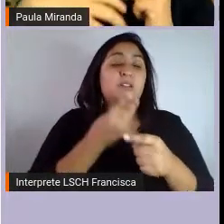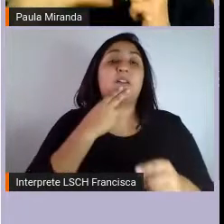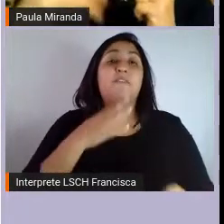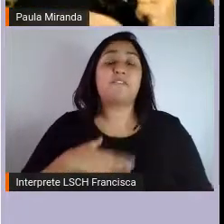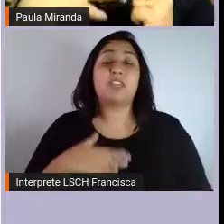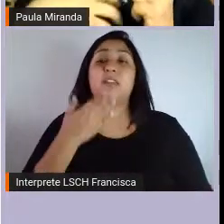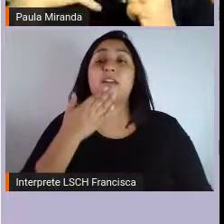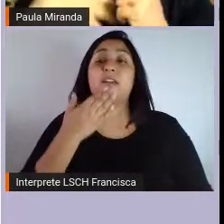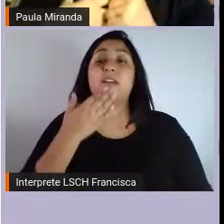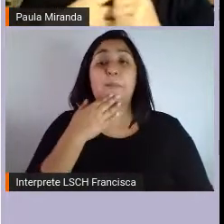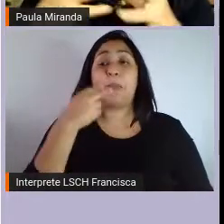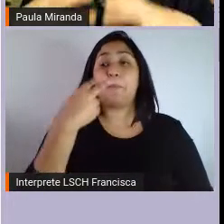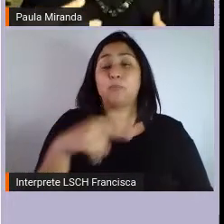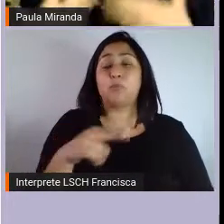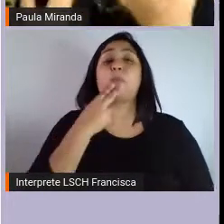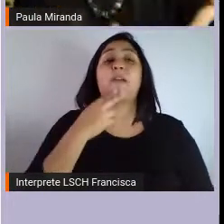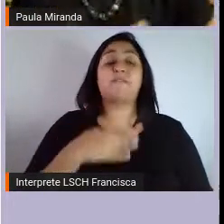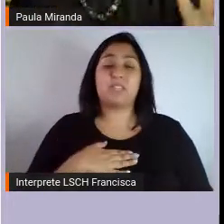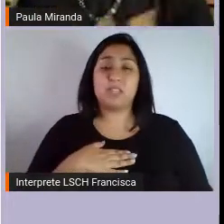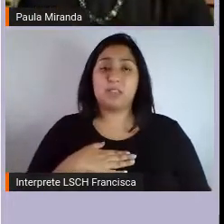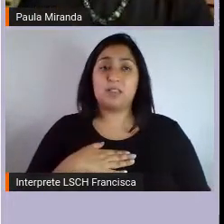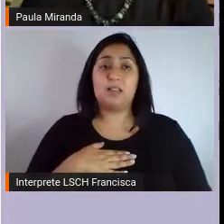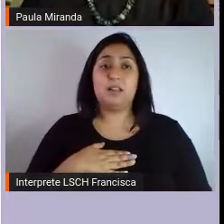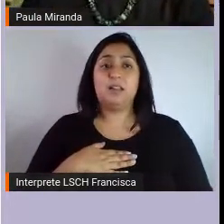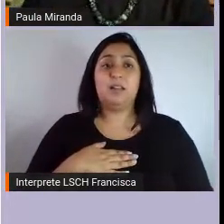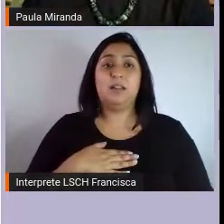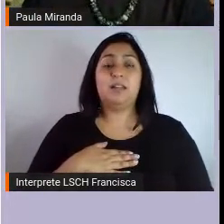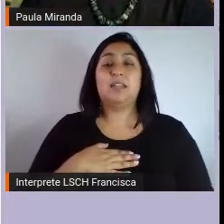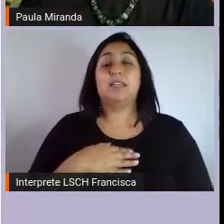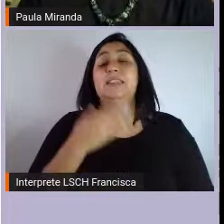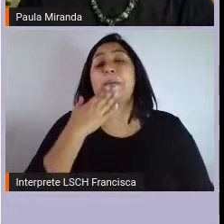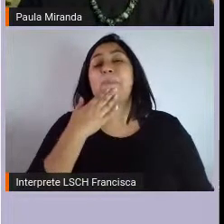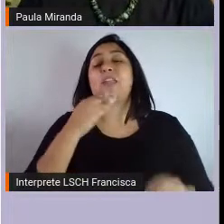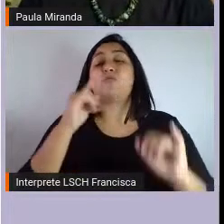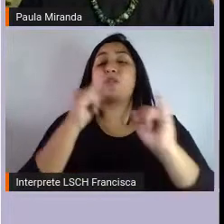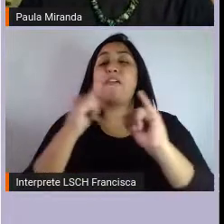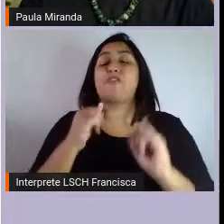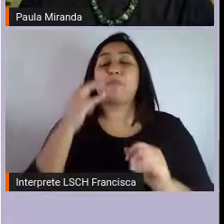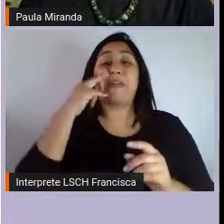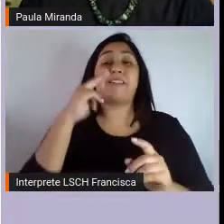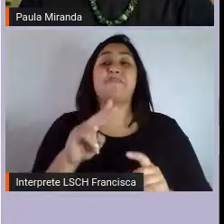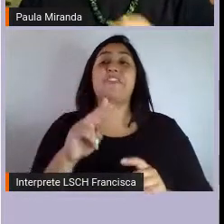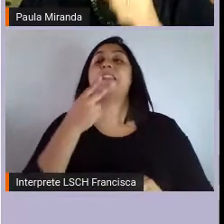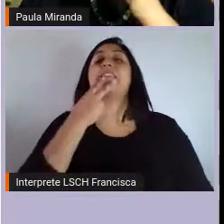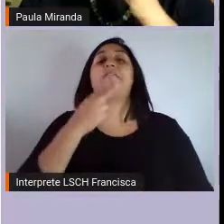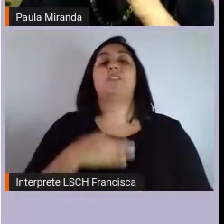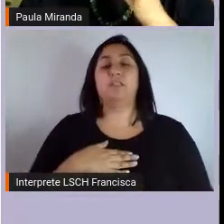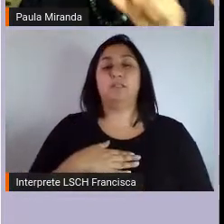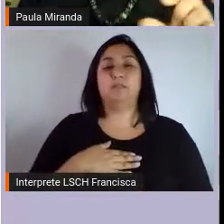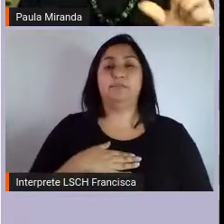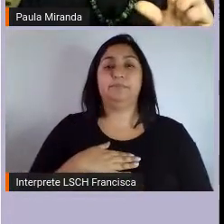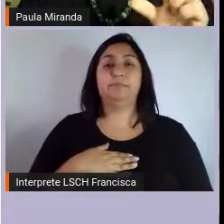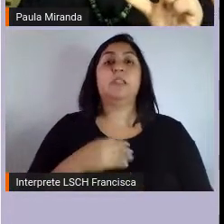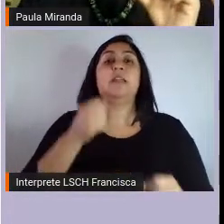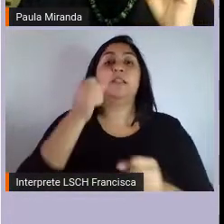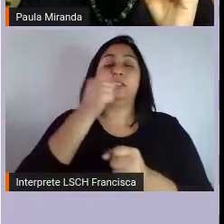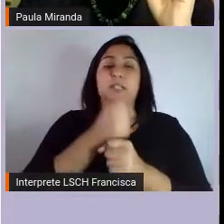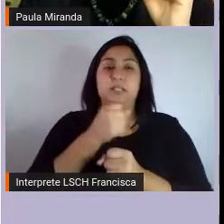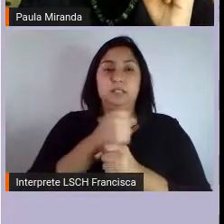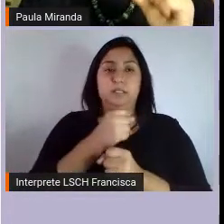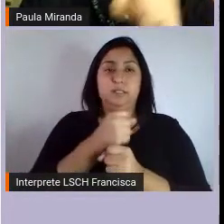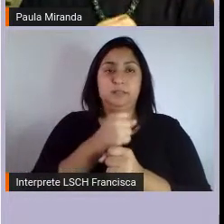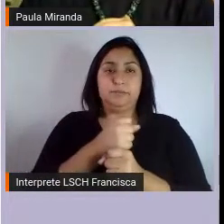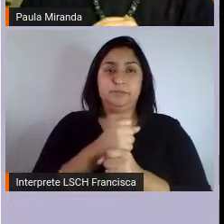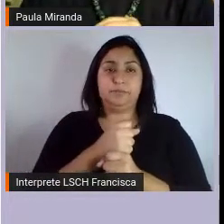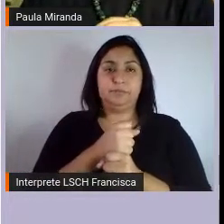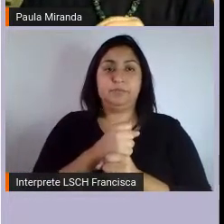el yo de su propia vida, pero una interpretación también de esa vida. Entonces, en ese trabajo, Violeta está en